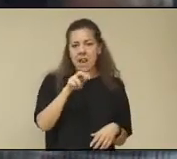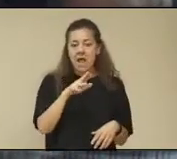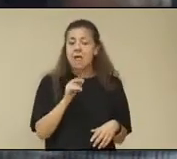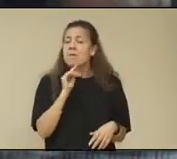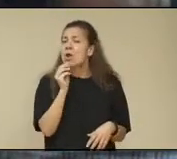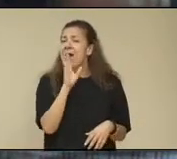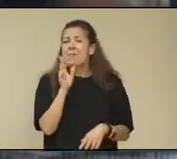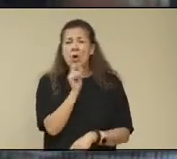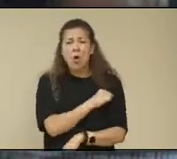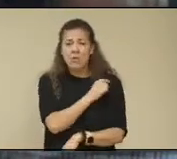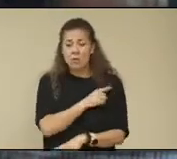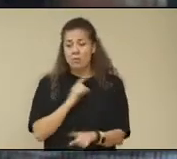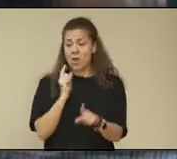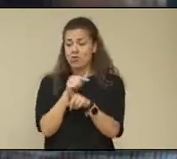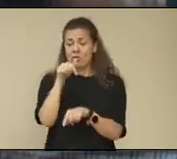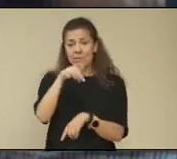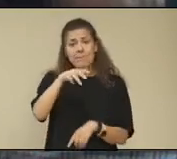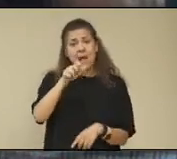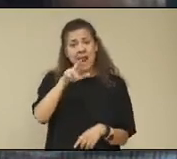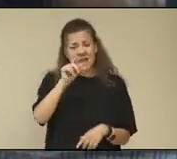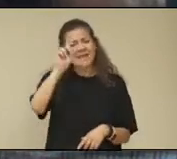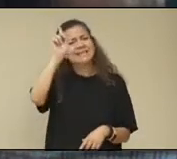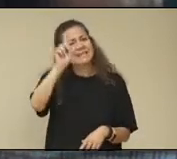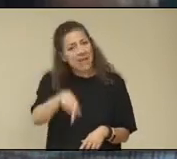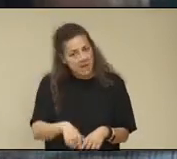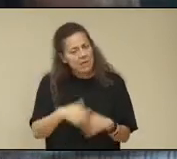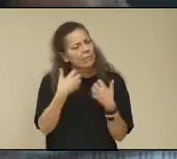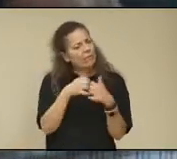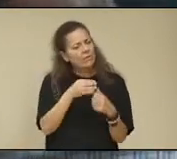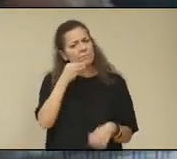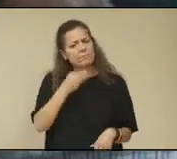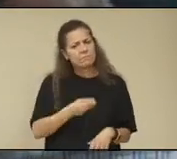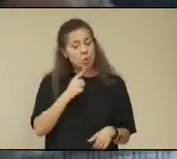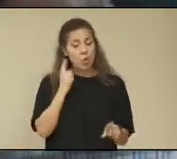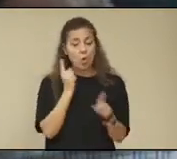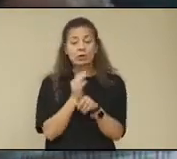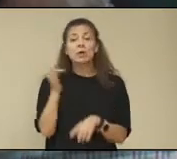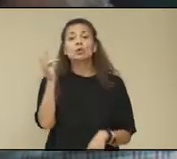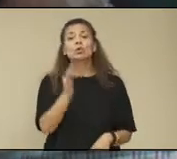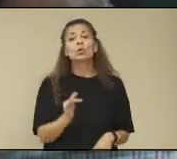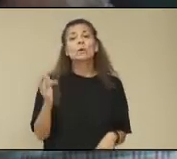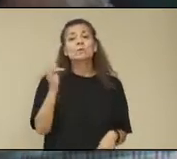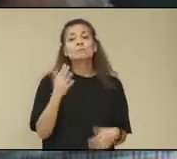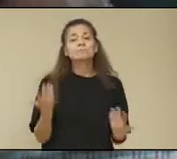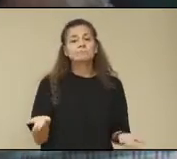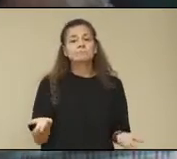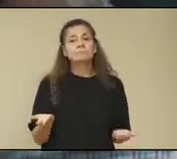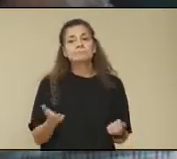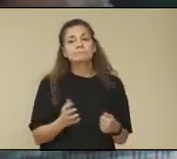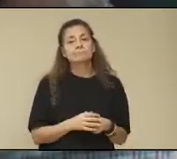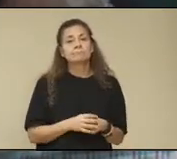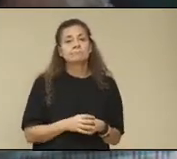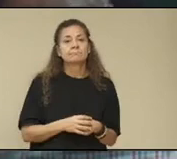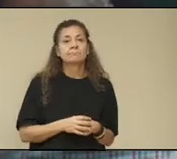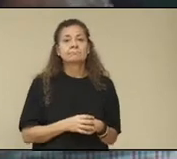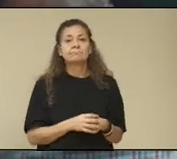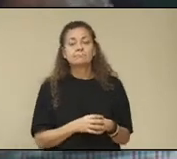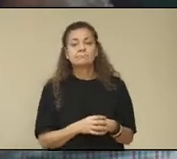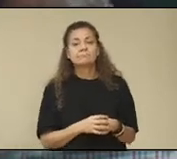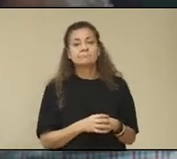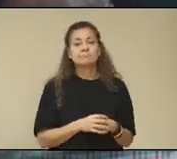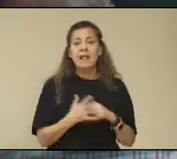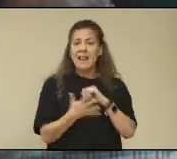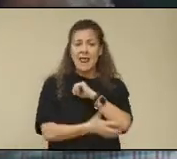mejor vacuna frente a la malaria, que también funciona muy bien contra la tuberculosis, es erradicar la